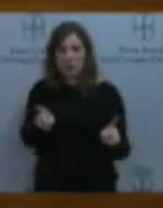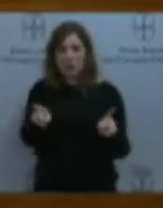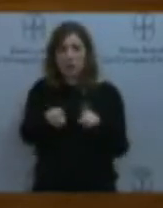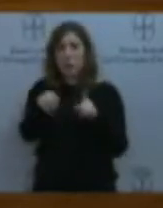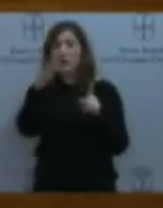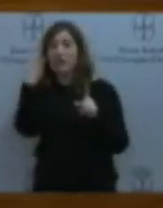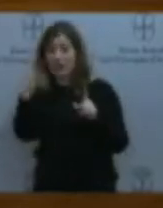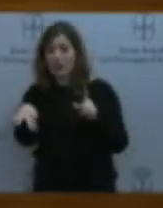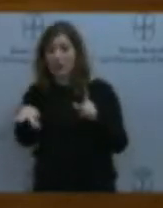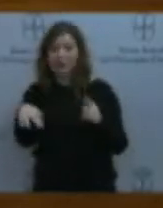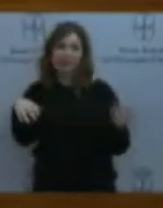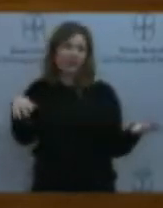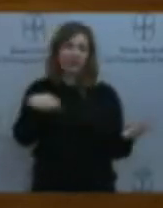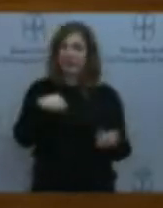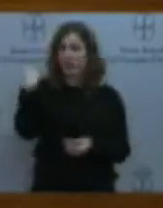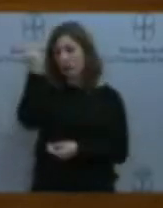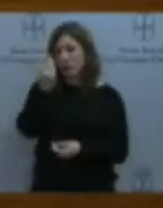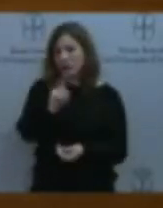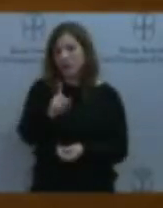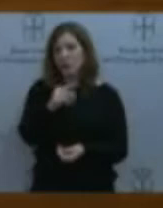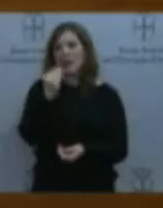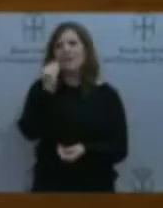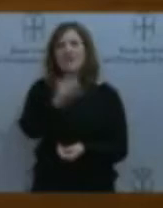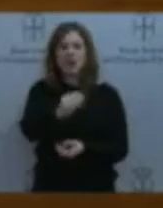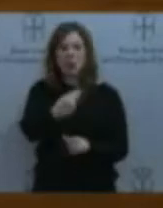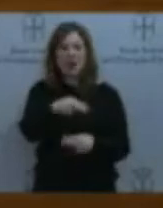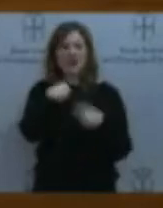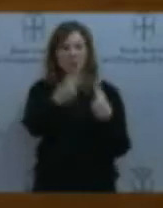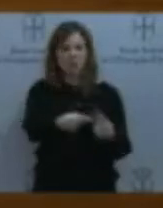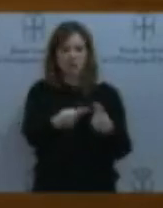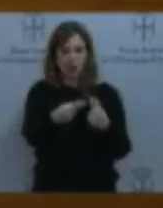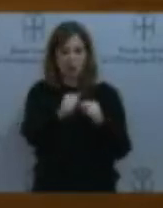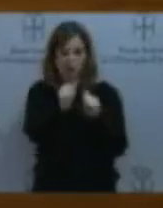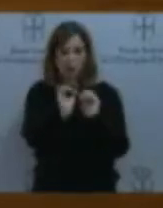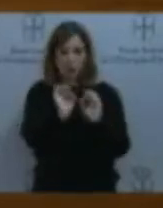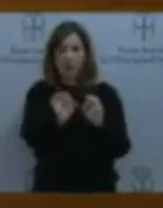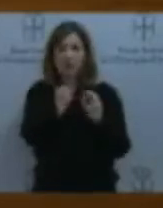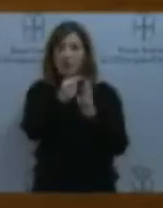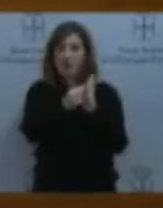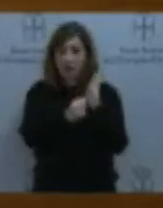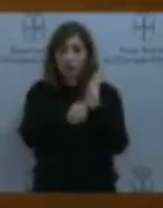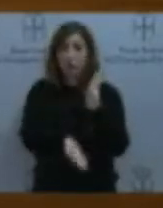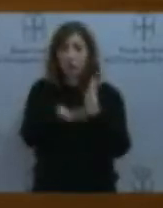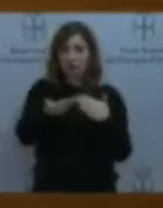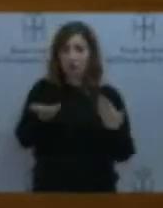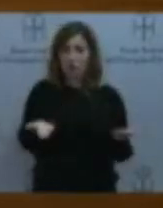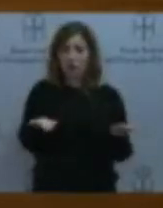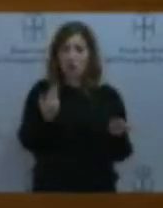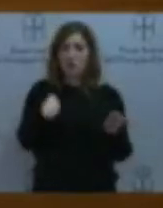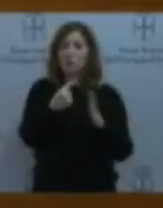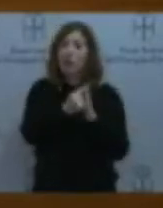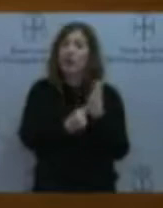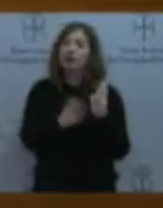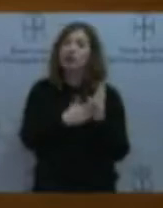Francia. Yo creo que no. Sería frívolo aceptar una respuesta de ese tipo, y los datos que importan son los que reflejan